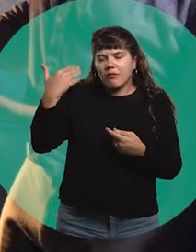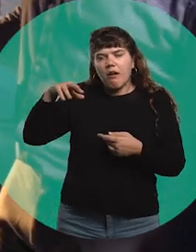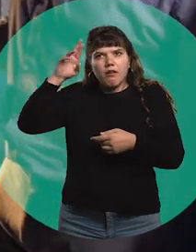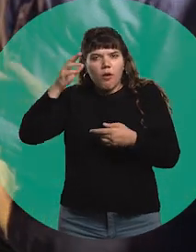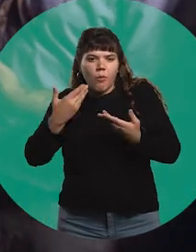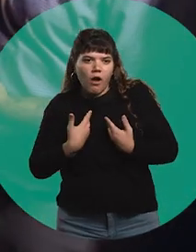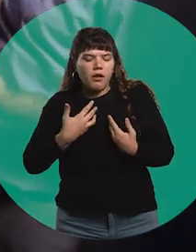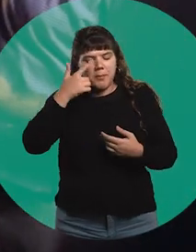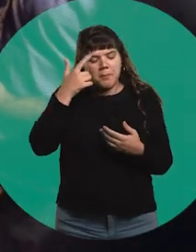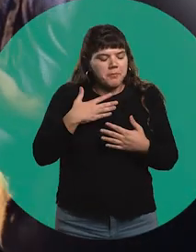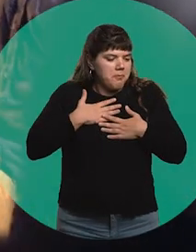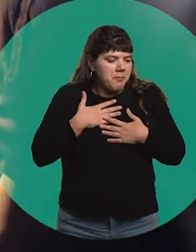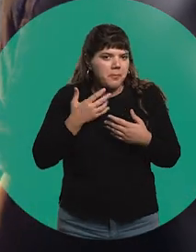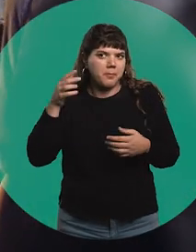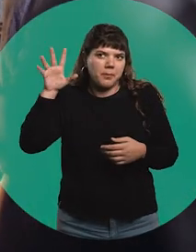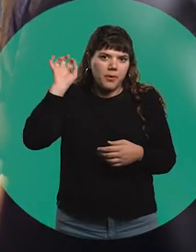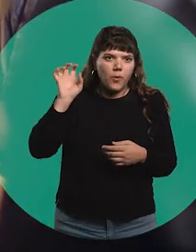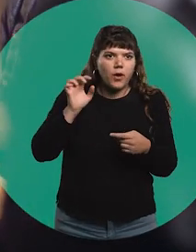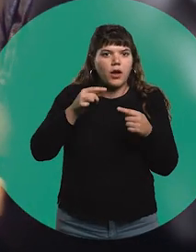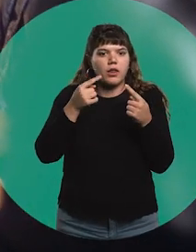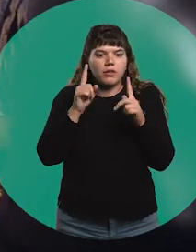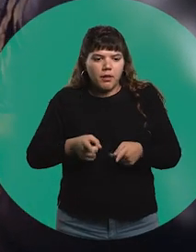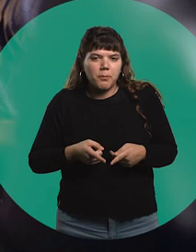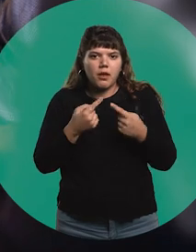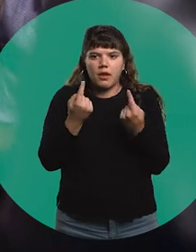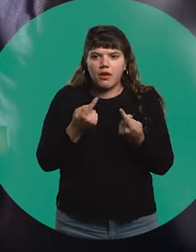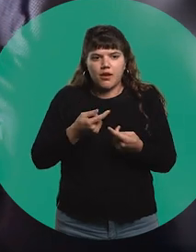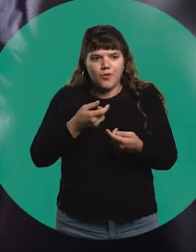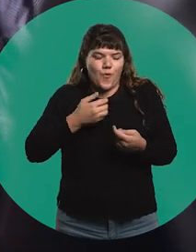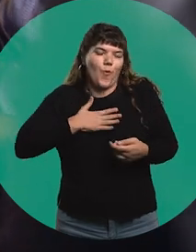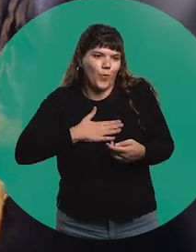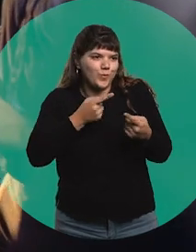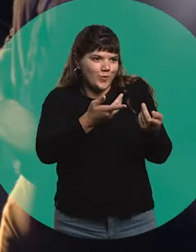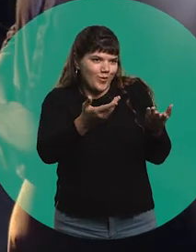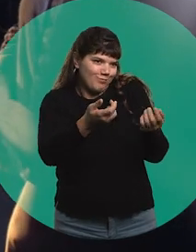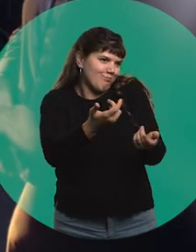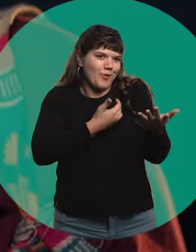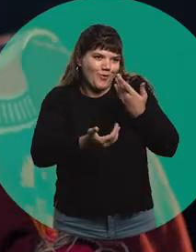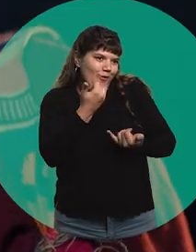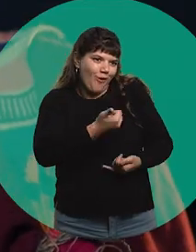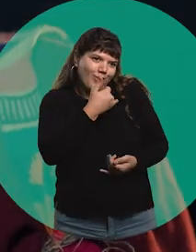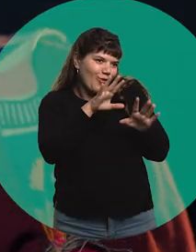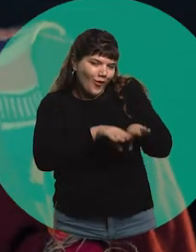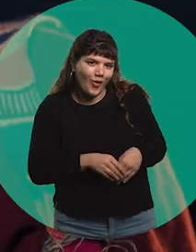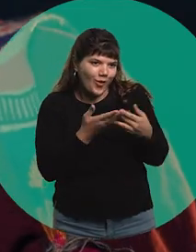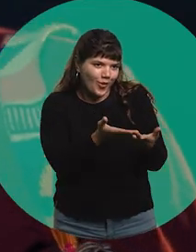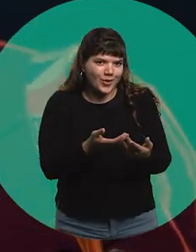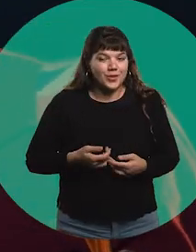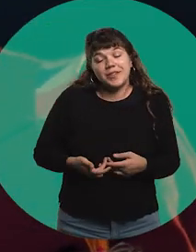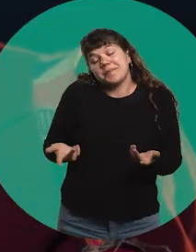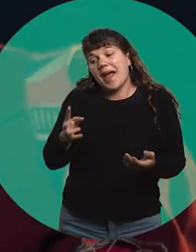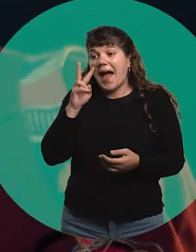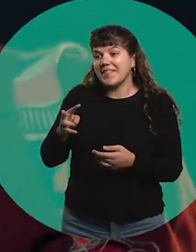manera vos sentís que te marcó y todo lo que tengas la gentileza de compartir con nosotros, vamos a estar agradecidos. Abriremos a ver qué